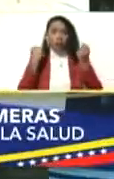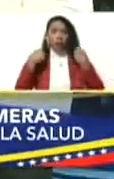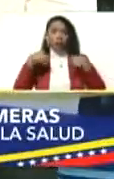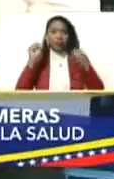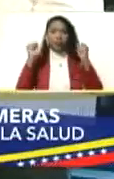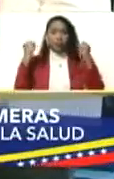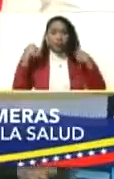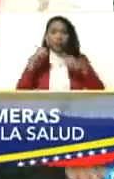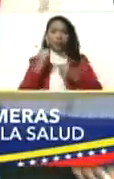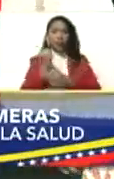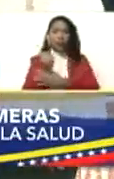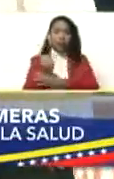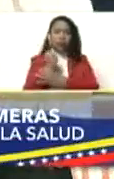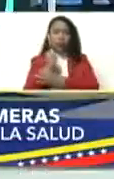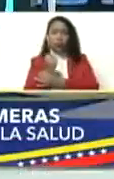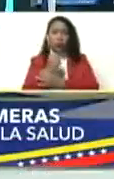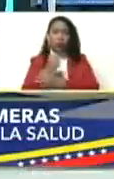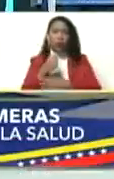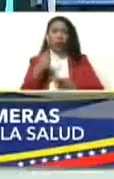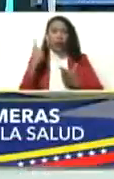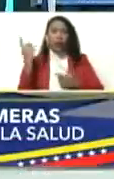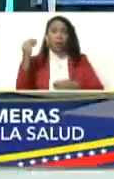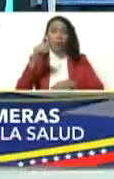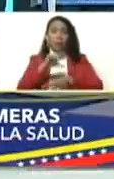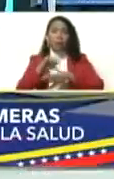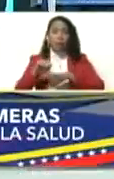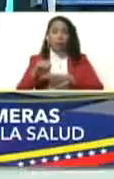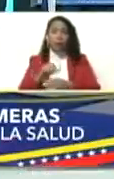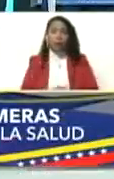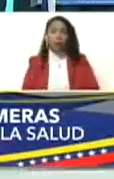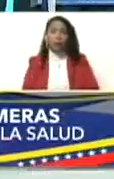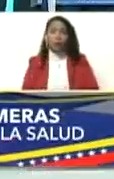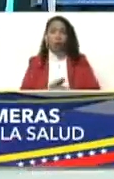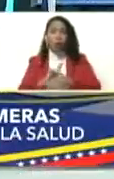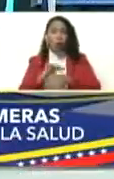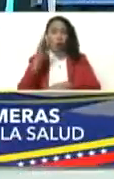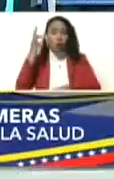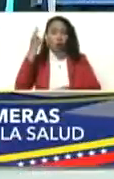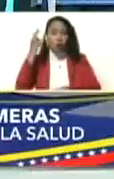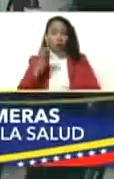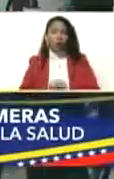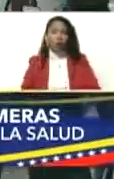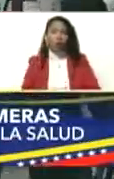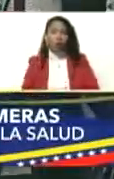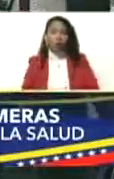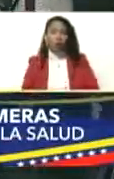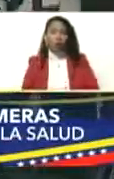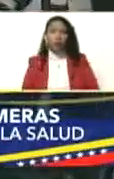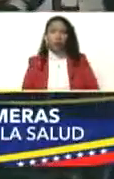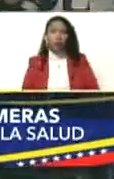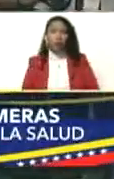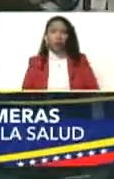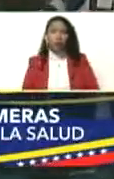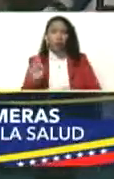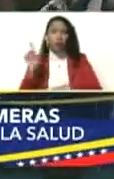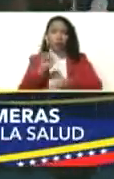de cirugía bucomaxilofacial. Doctora Arianis Raquel Hernández García, médica